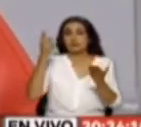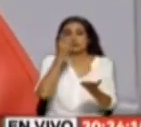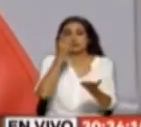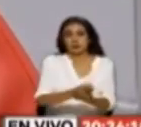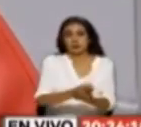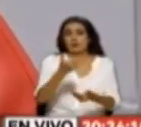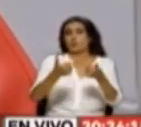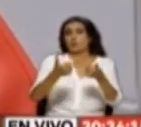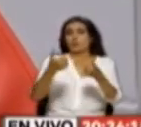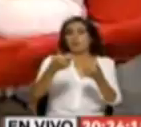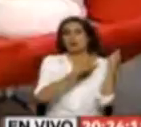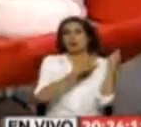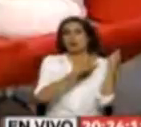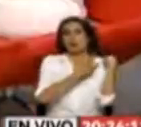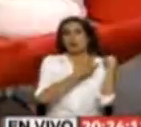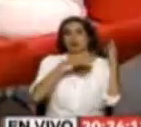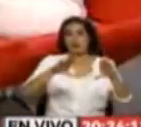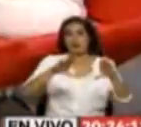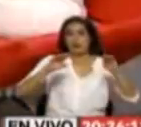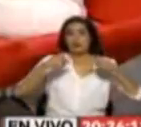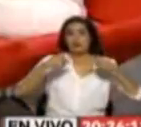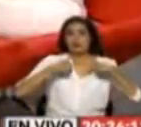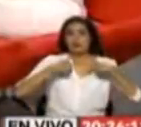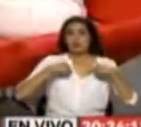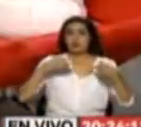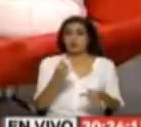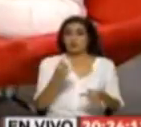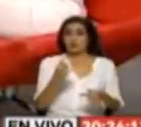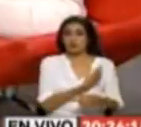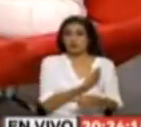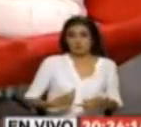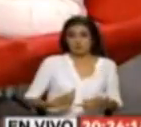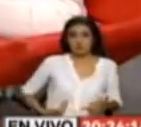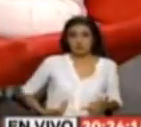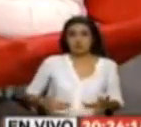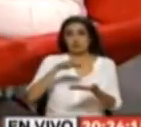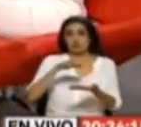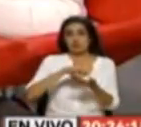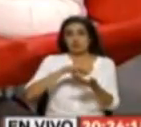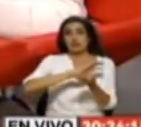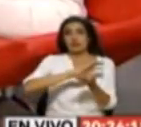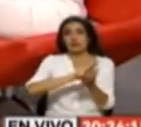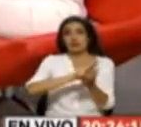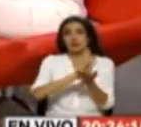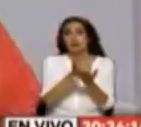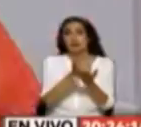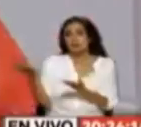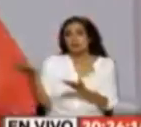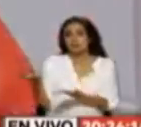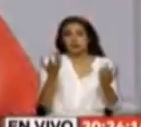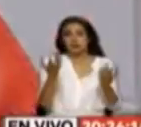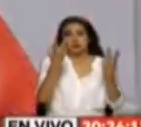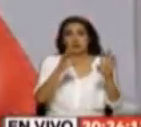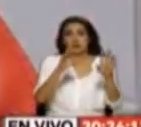esas funciones que en mi condición de vicepresidenta ya designada por la Asamblea Nacional obviamente